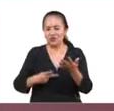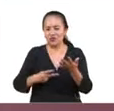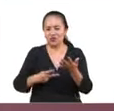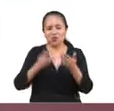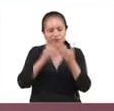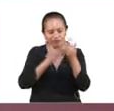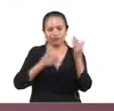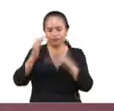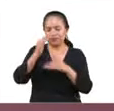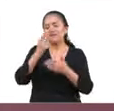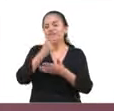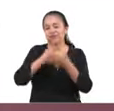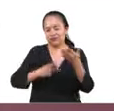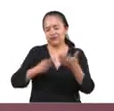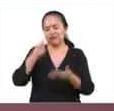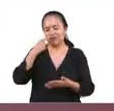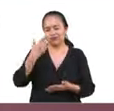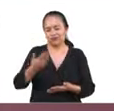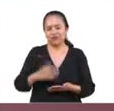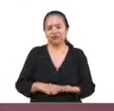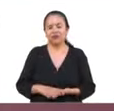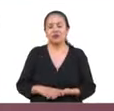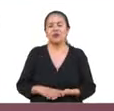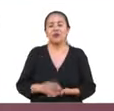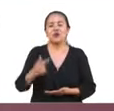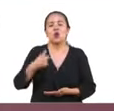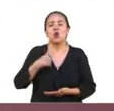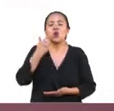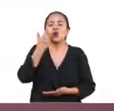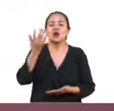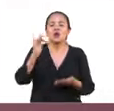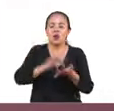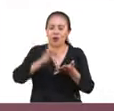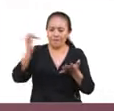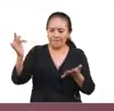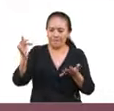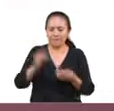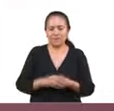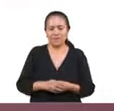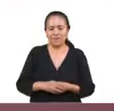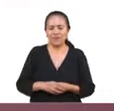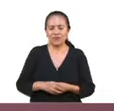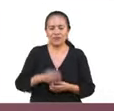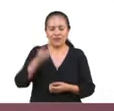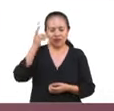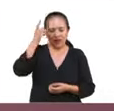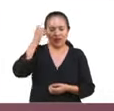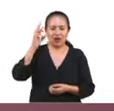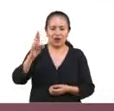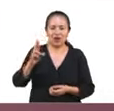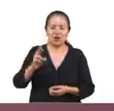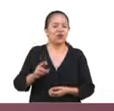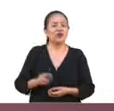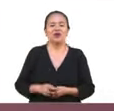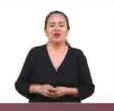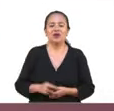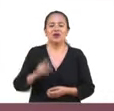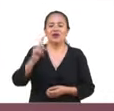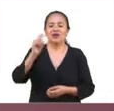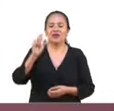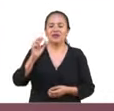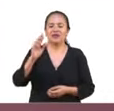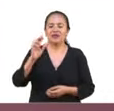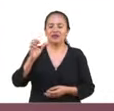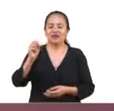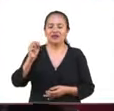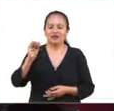del programa. Y quiero agradecer de manera personal a la doctora Teresita Ruiz Anchondo, que